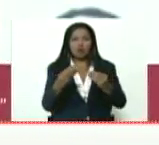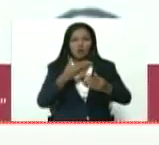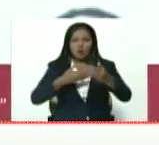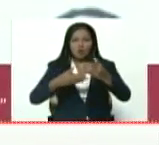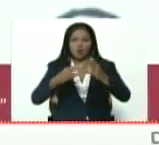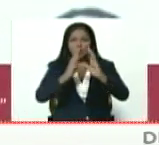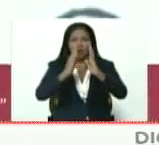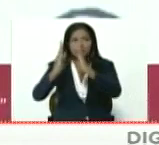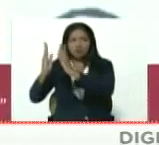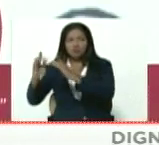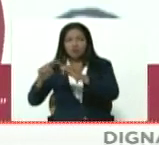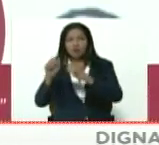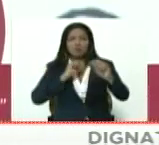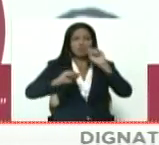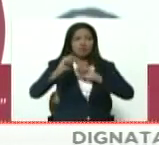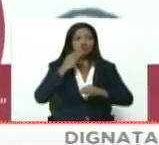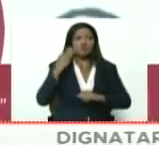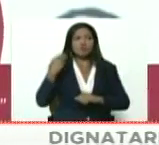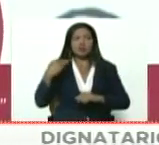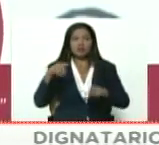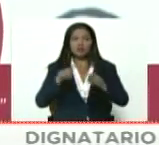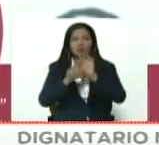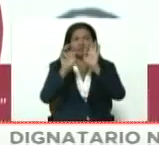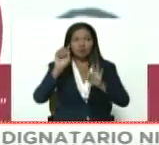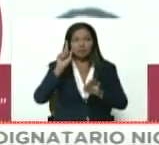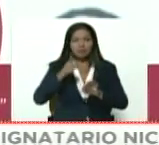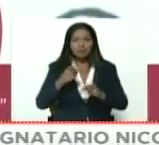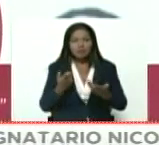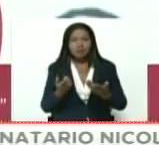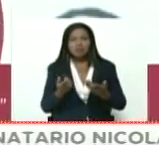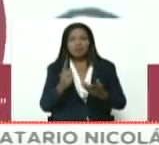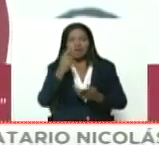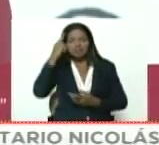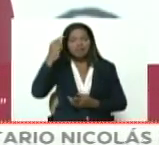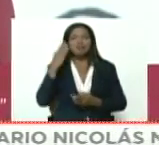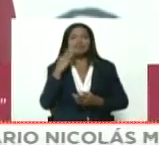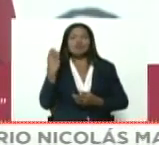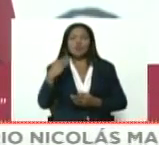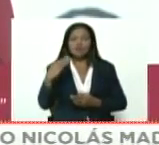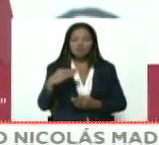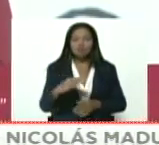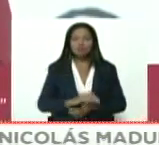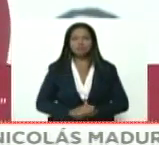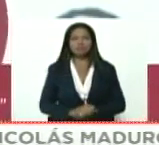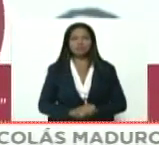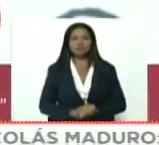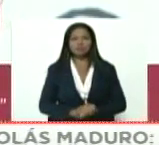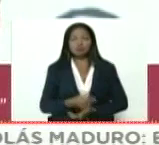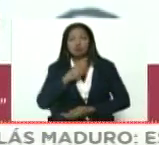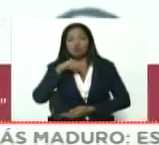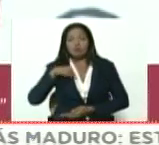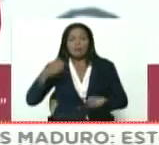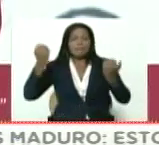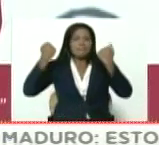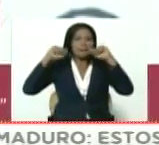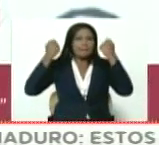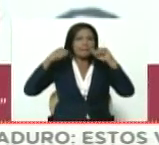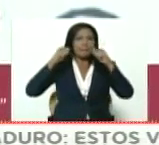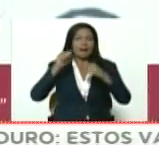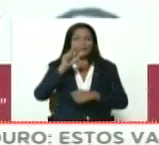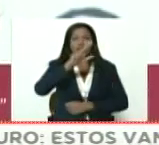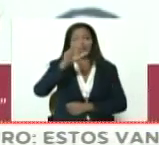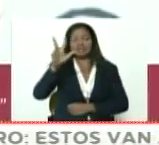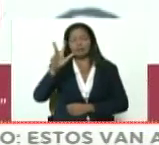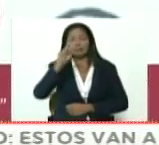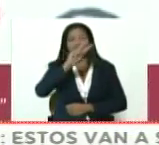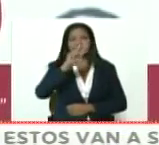para encontrarnos con usted, presidente, en nuestro Día de la Juventud. Y nos estamos preparando, presidente, para el 23